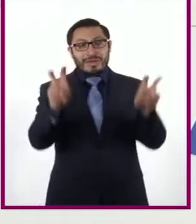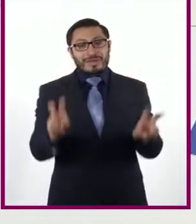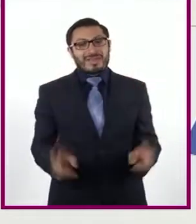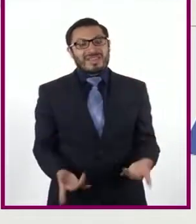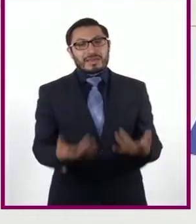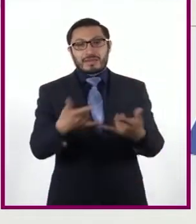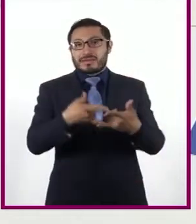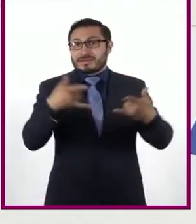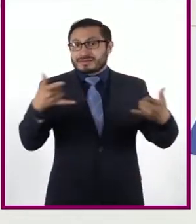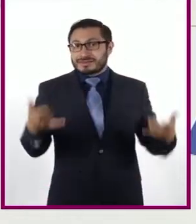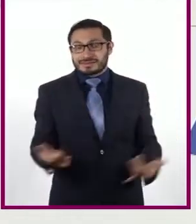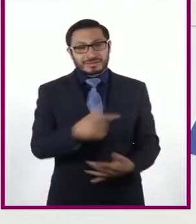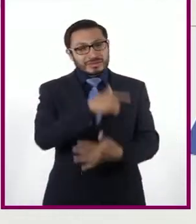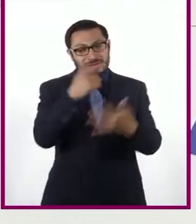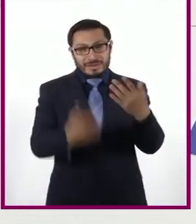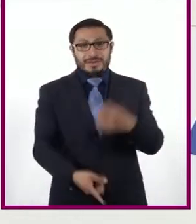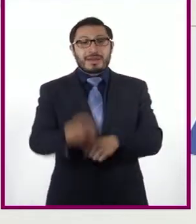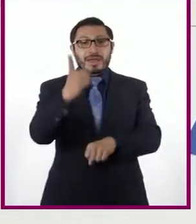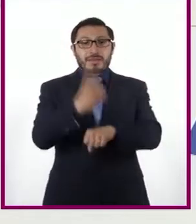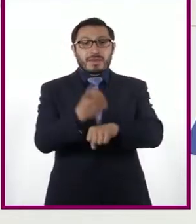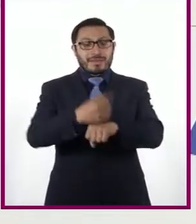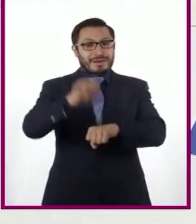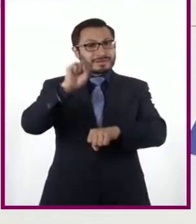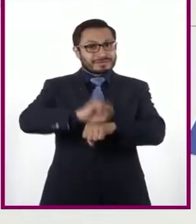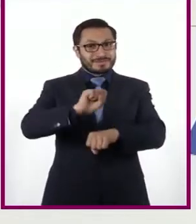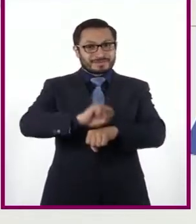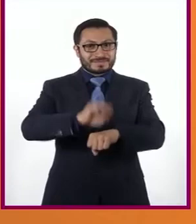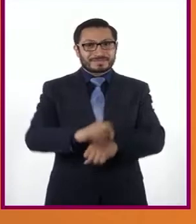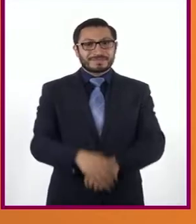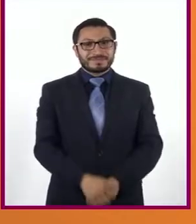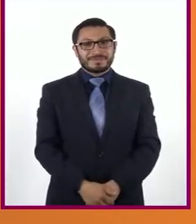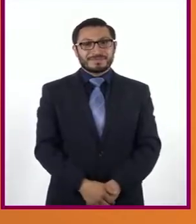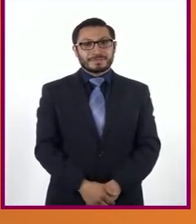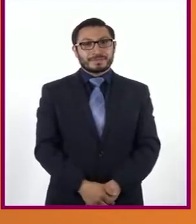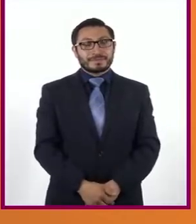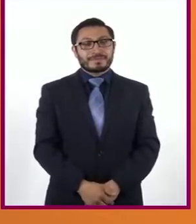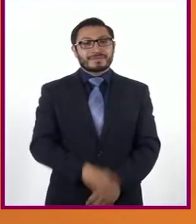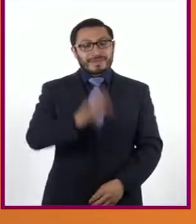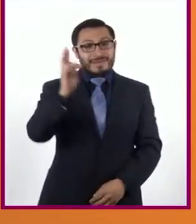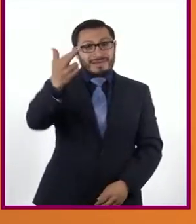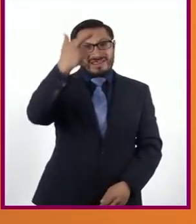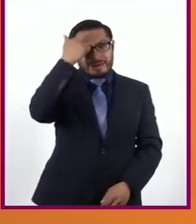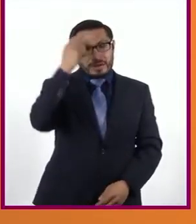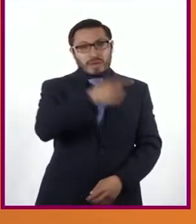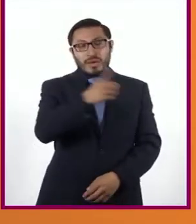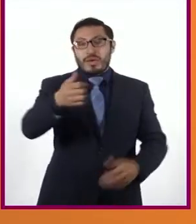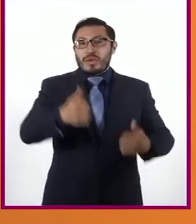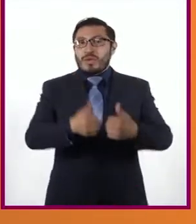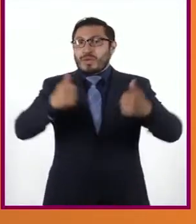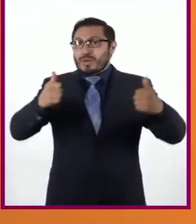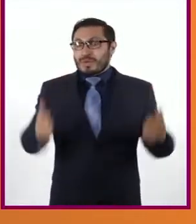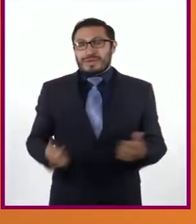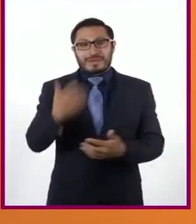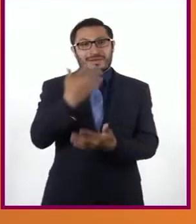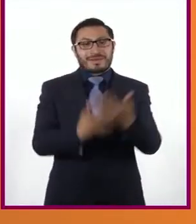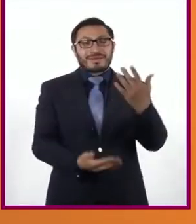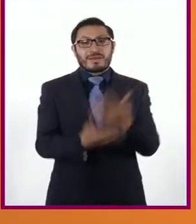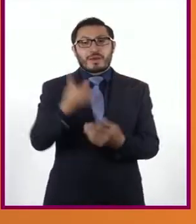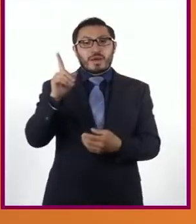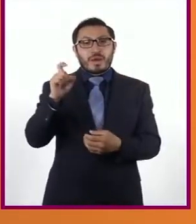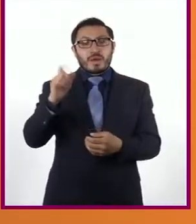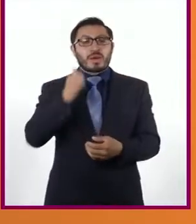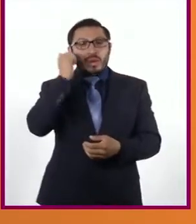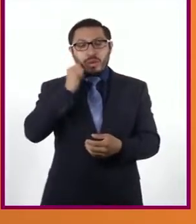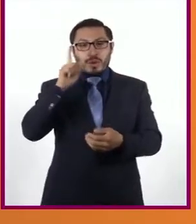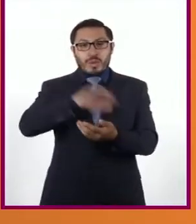a las asignaturas de primer grado de secundaria. Recuerden mantener la sana distancia y lavarse las manos con agua